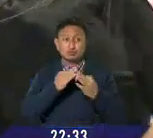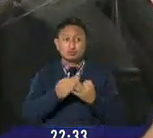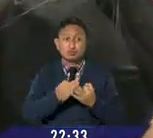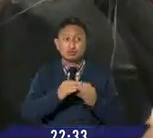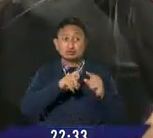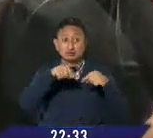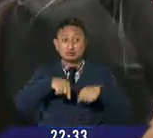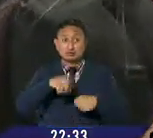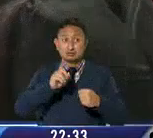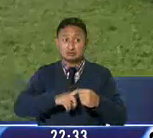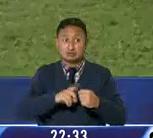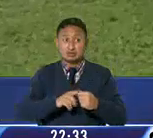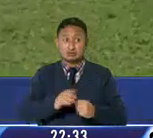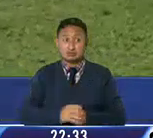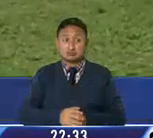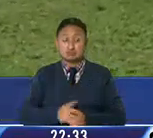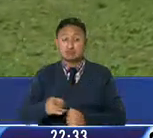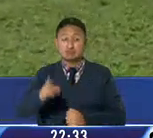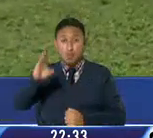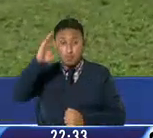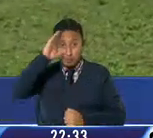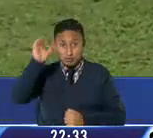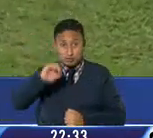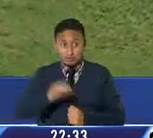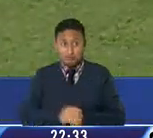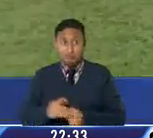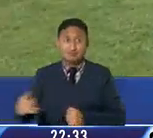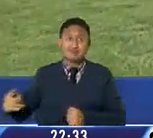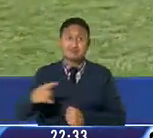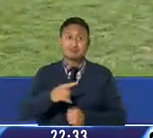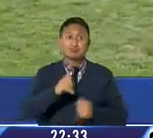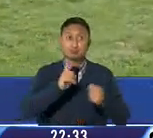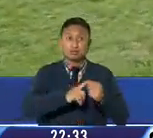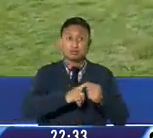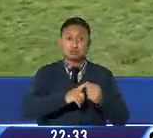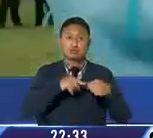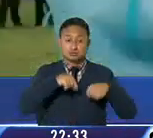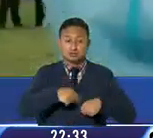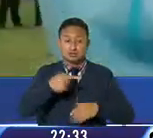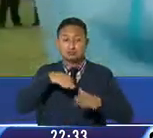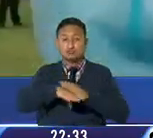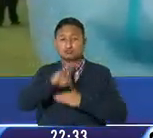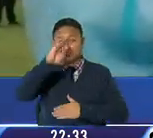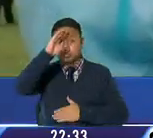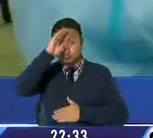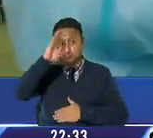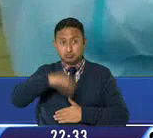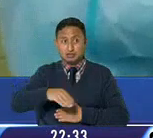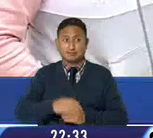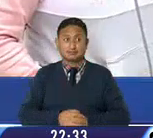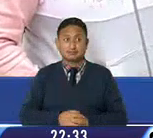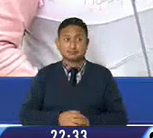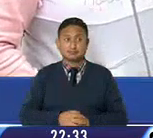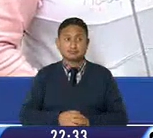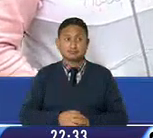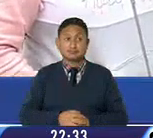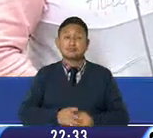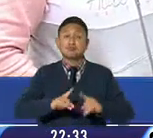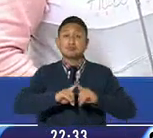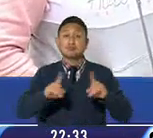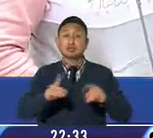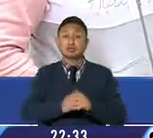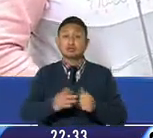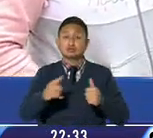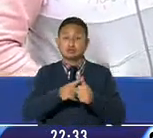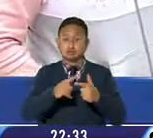Quito. Y es que el gendarme fue trasladado a la ciudad y será ingresado al hospital de la Policía Nacional. Sin embargo, ellos